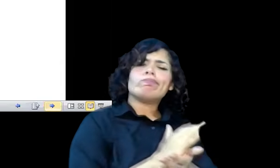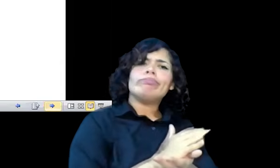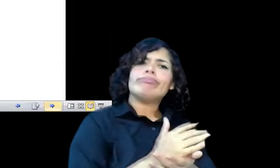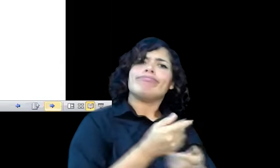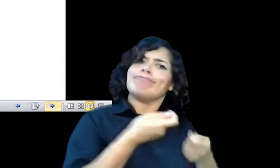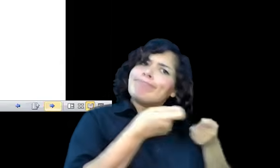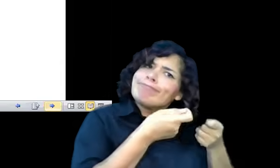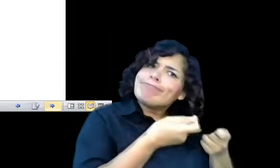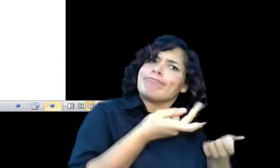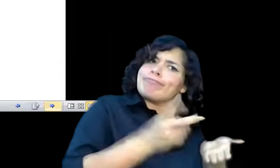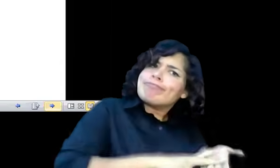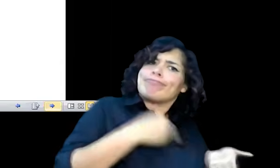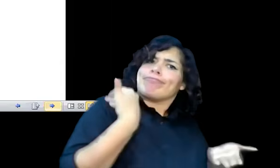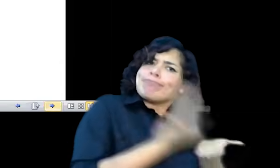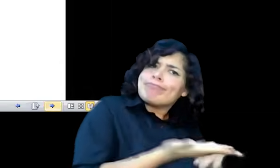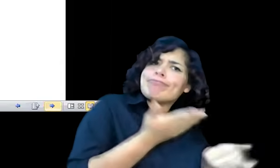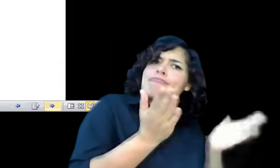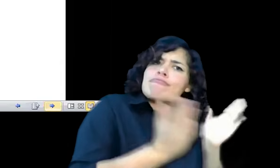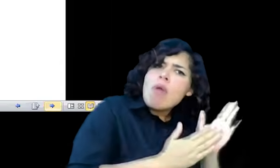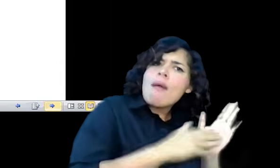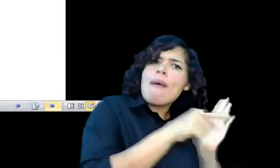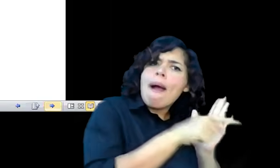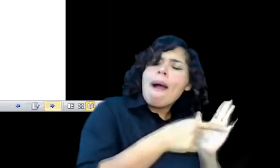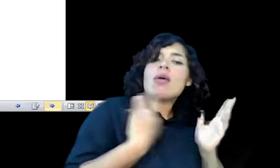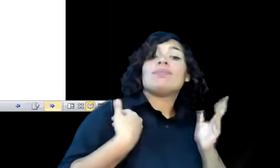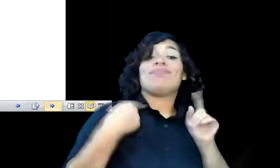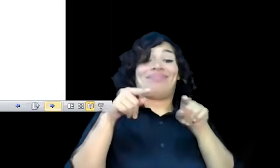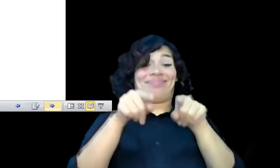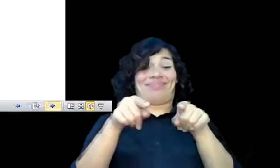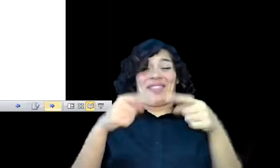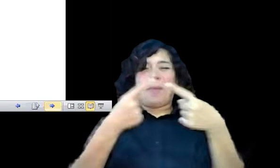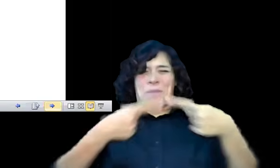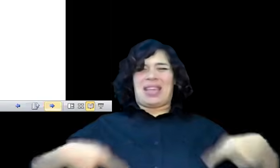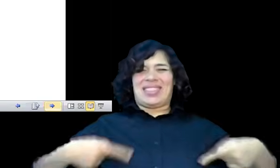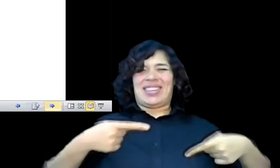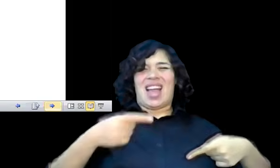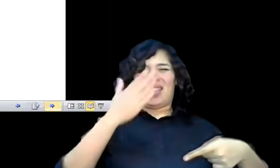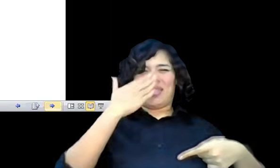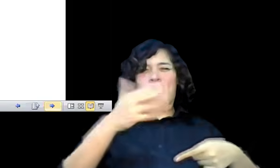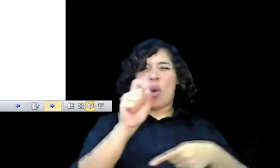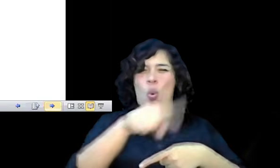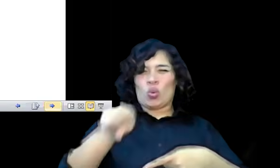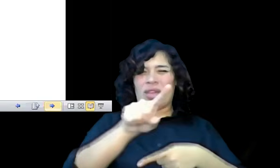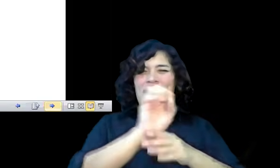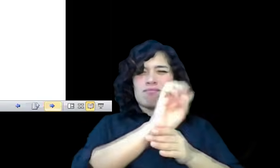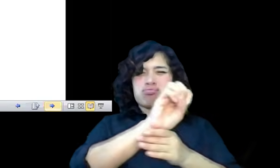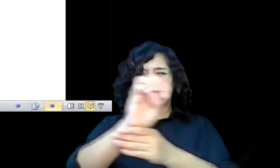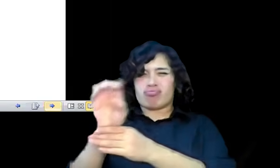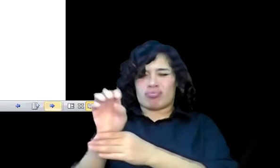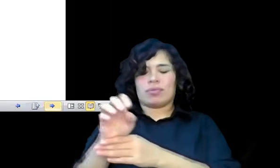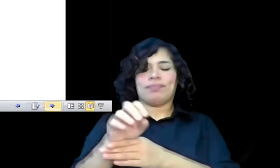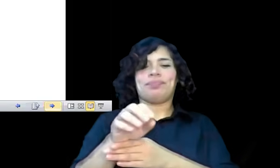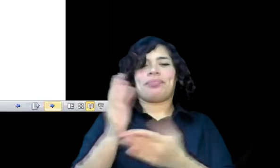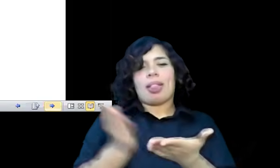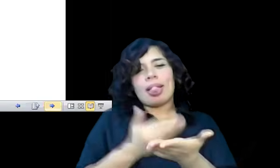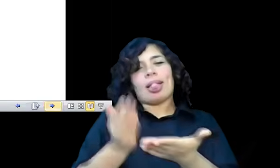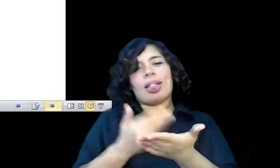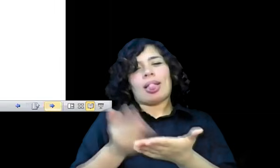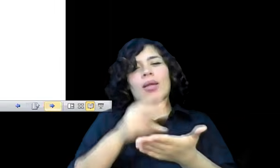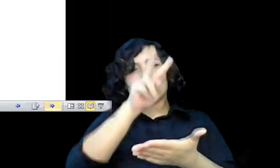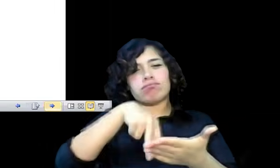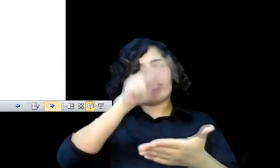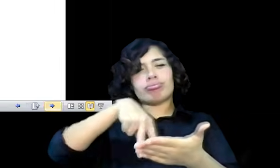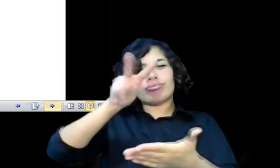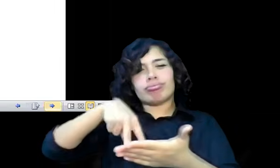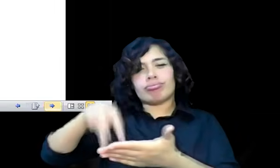denegatoria, ¿sí? Esta cuestión la dejamos en el material, como el material les va a quedar para que lo tengan y lo recuerden, ¿sí? Porque